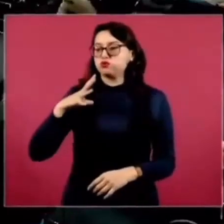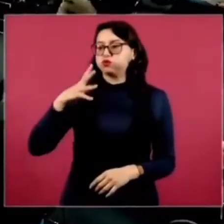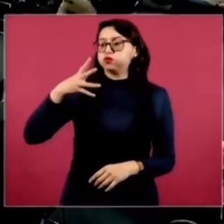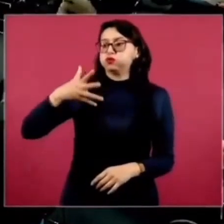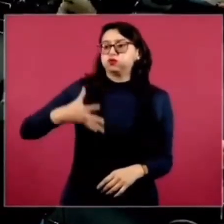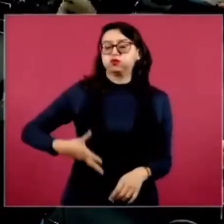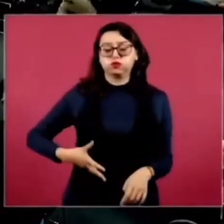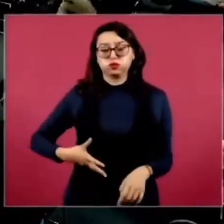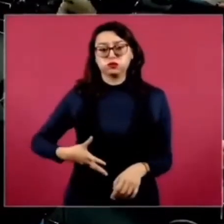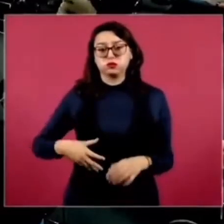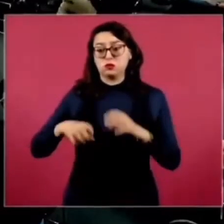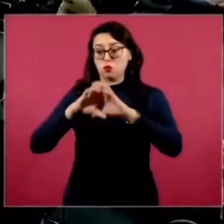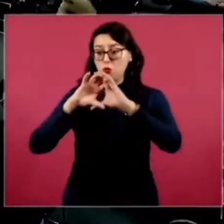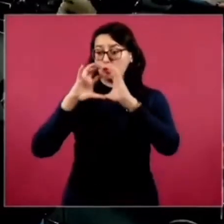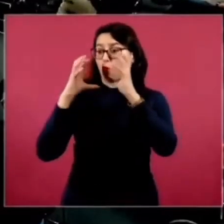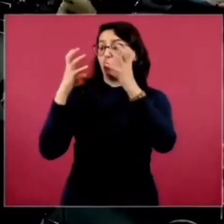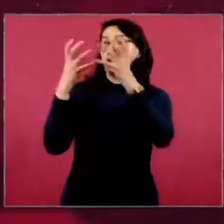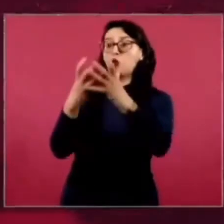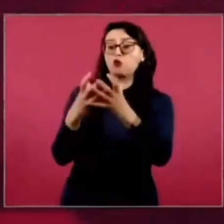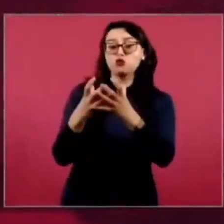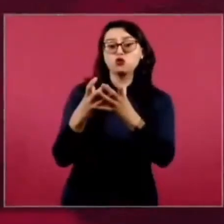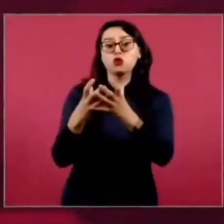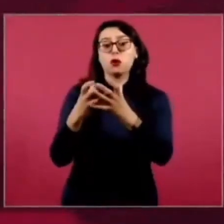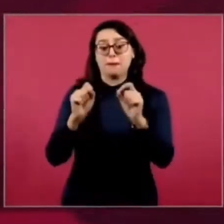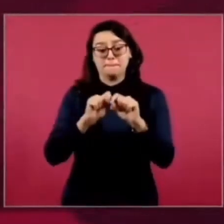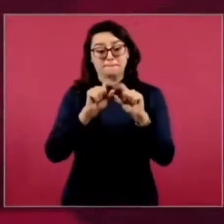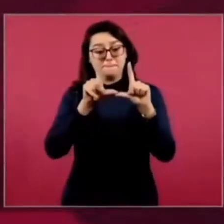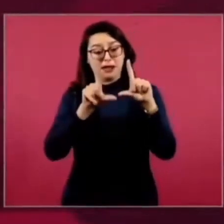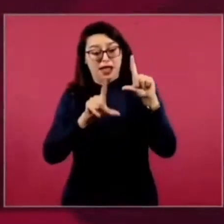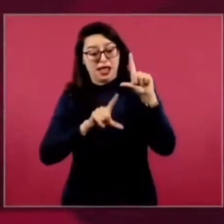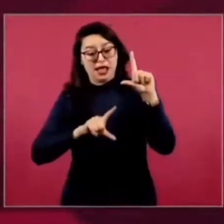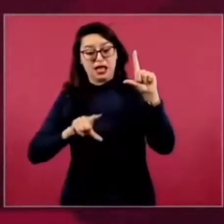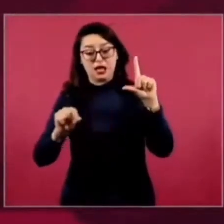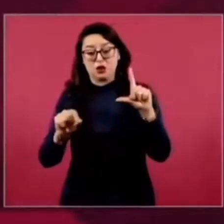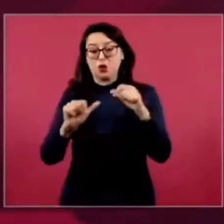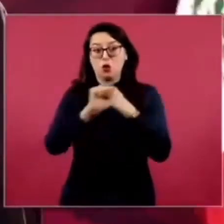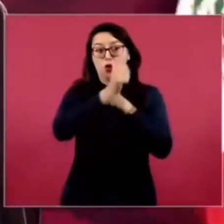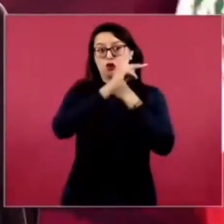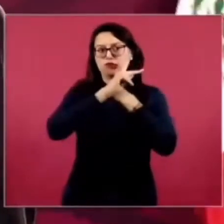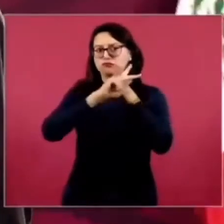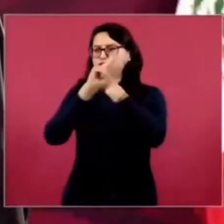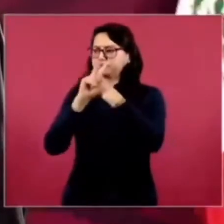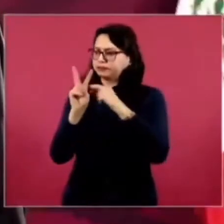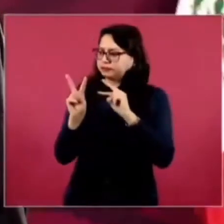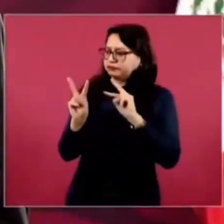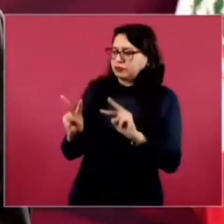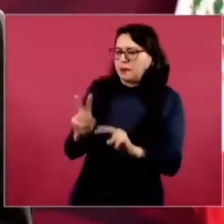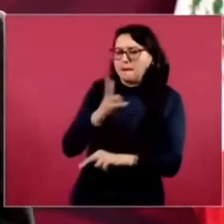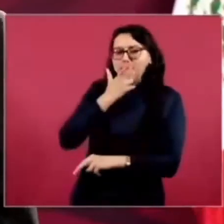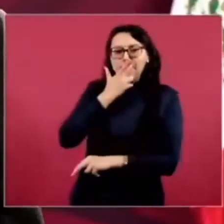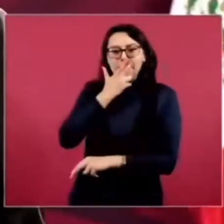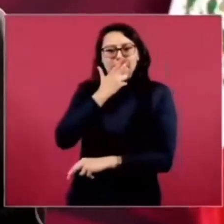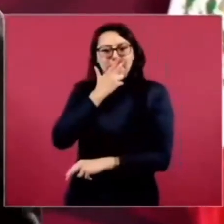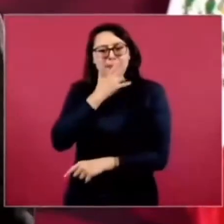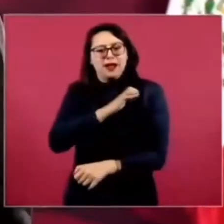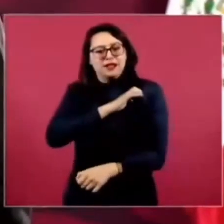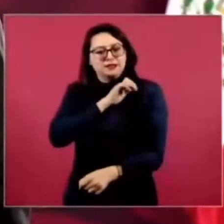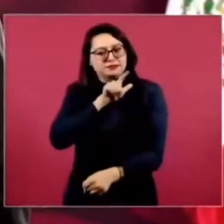concierto de las naciones, actualmente tiene un lugar especial. Siempre